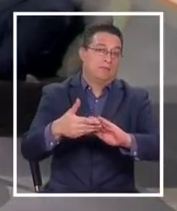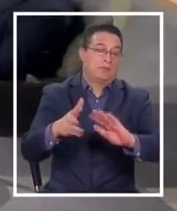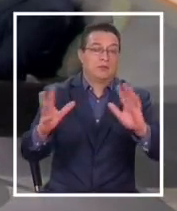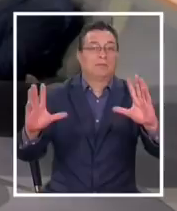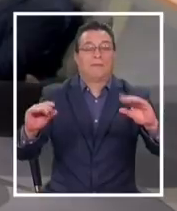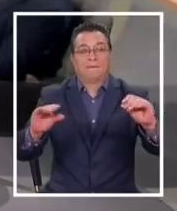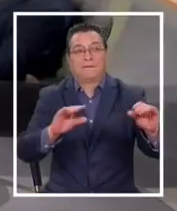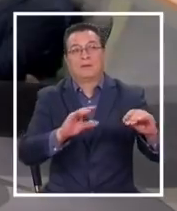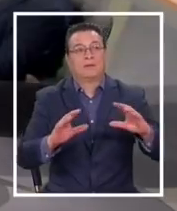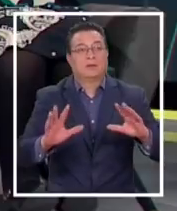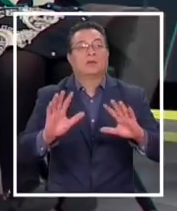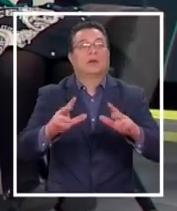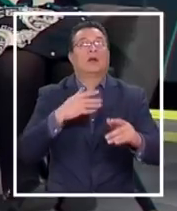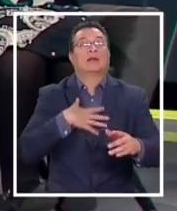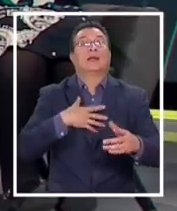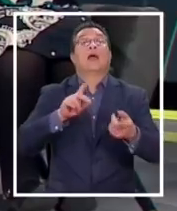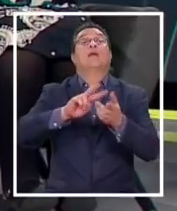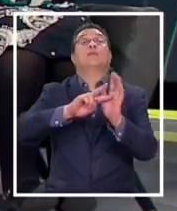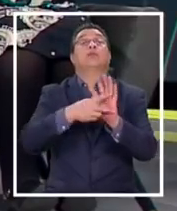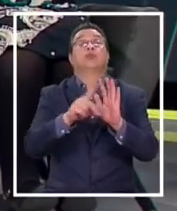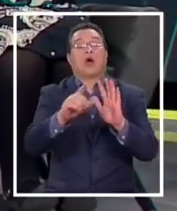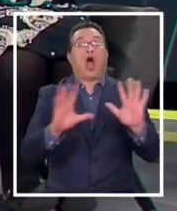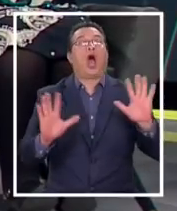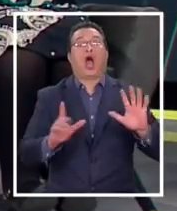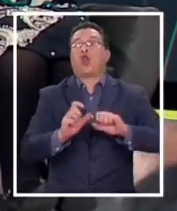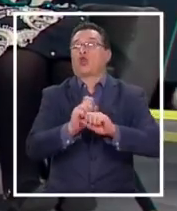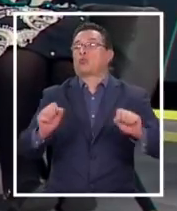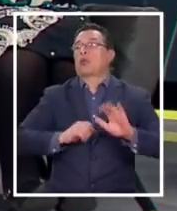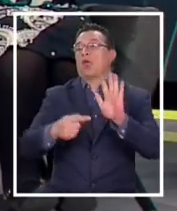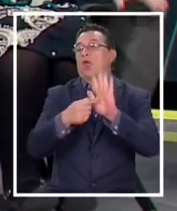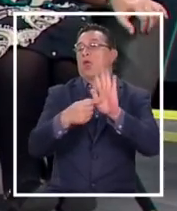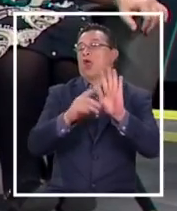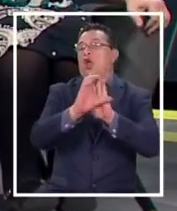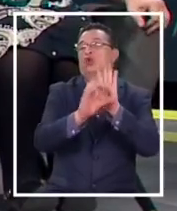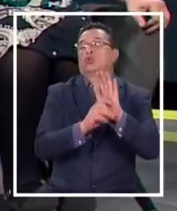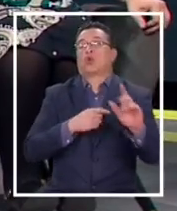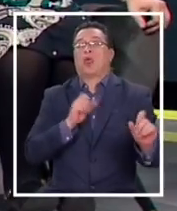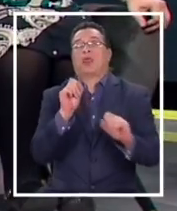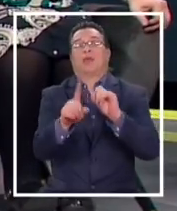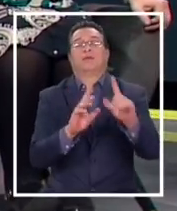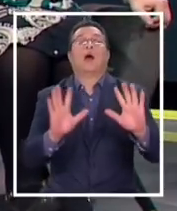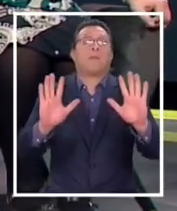en un comentarista de los proyectos del Congreso. Pero es que obviamente la